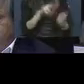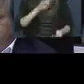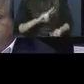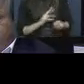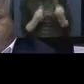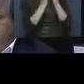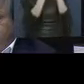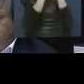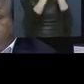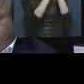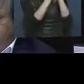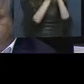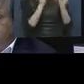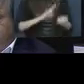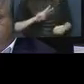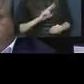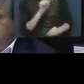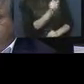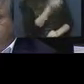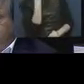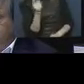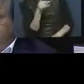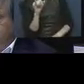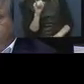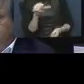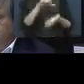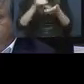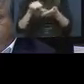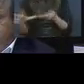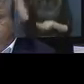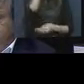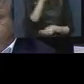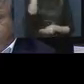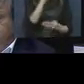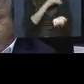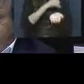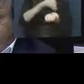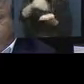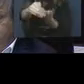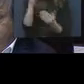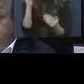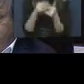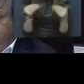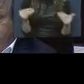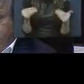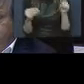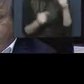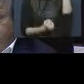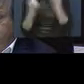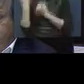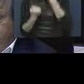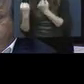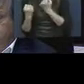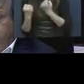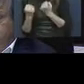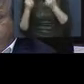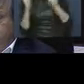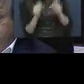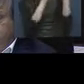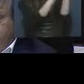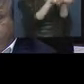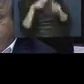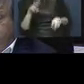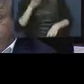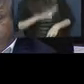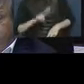condonaciones de intereses, condonaciones de multa, por varios millones de dólares, a empresas que sin duda uno tenía todas las posibilidades de poder